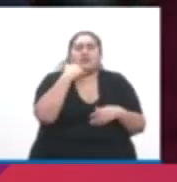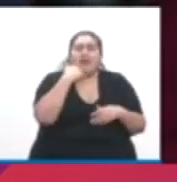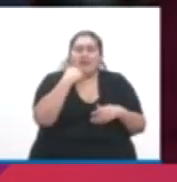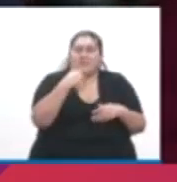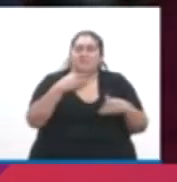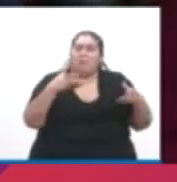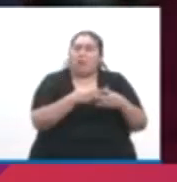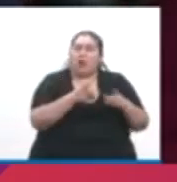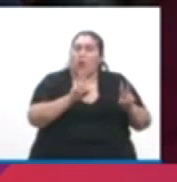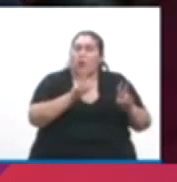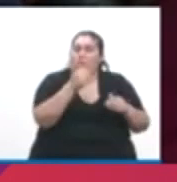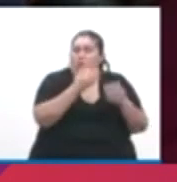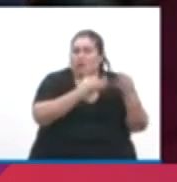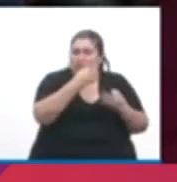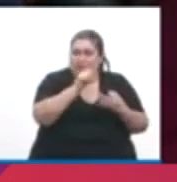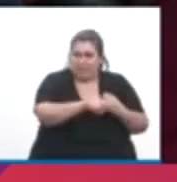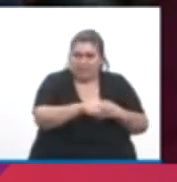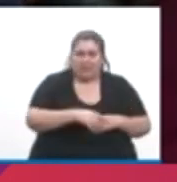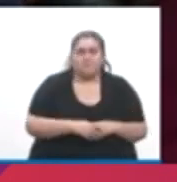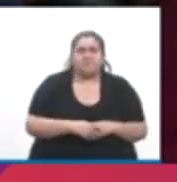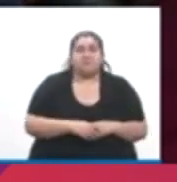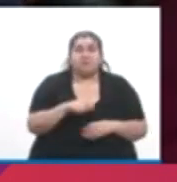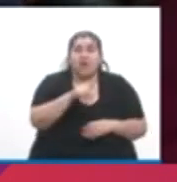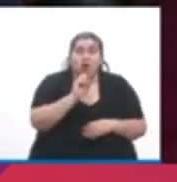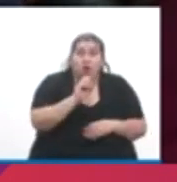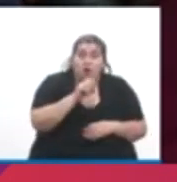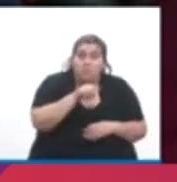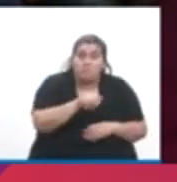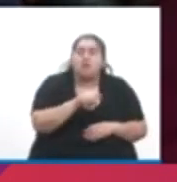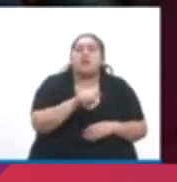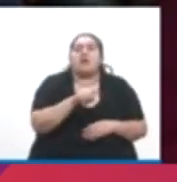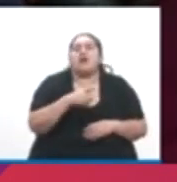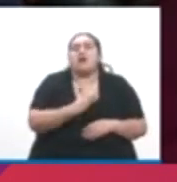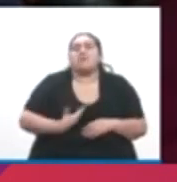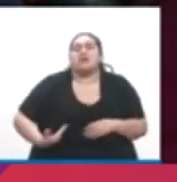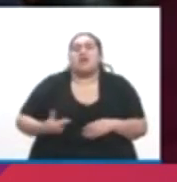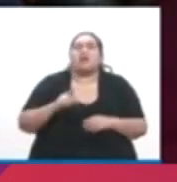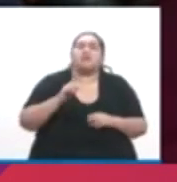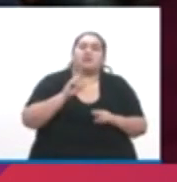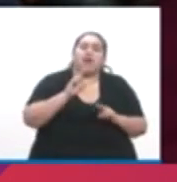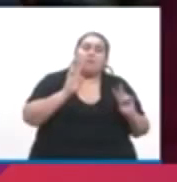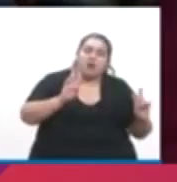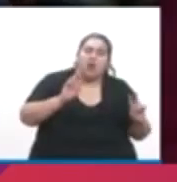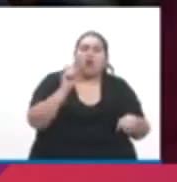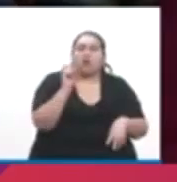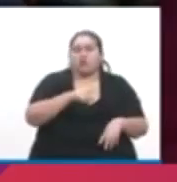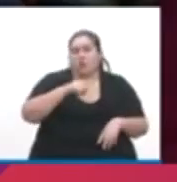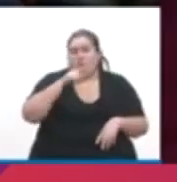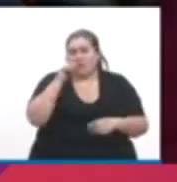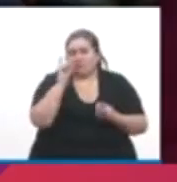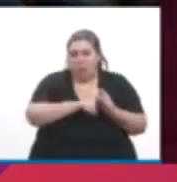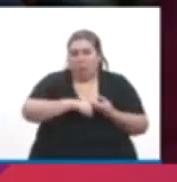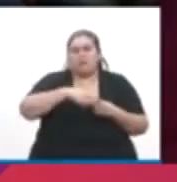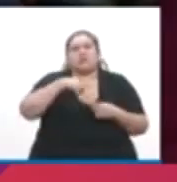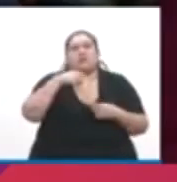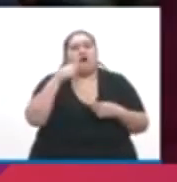de distinguir a dónde debe hacerse el esfuerzo para preservar una de las fuentes más importantes de desarrollo de un país como es su